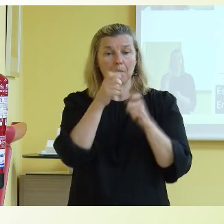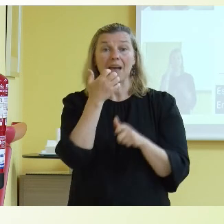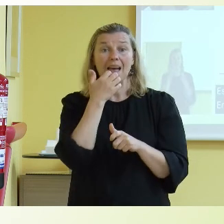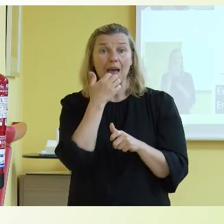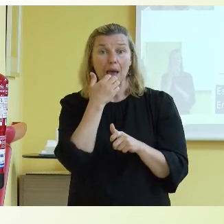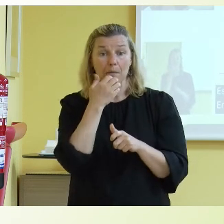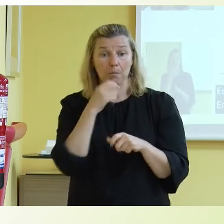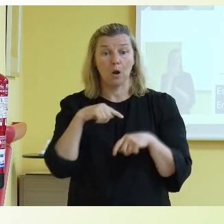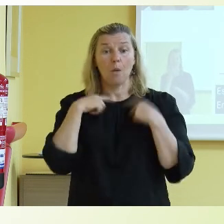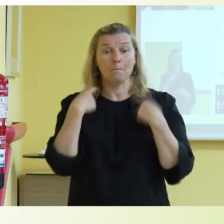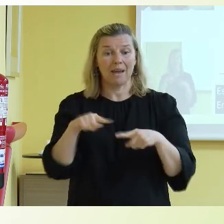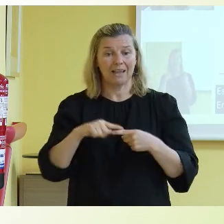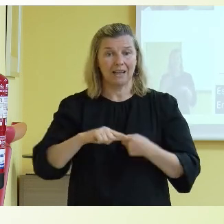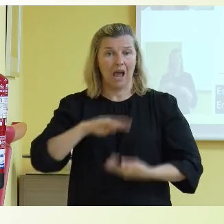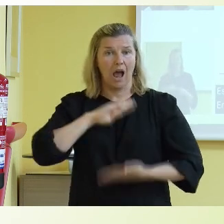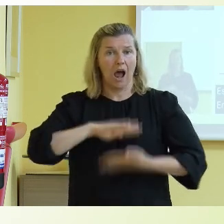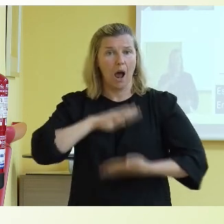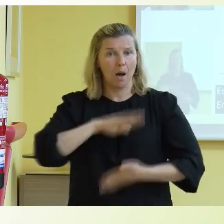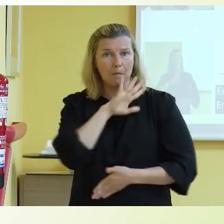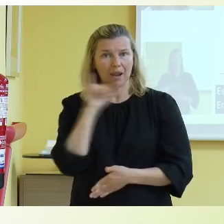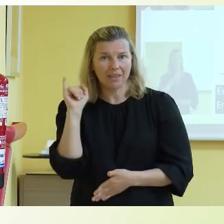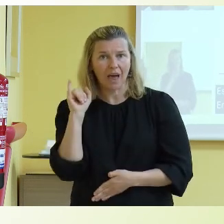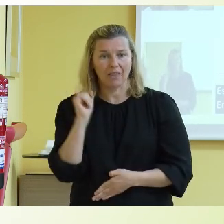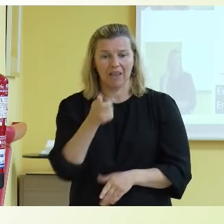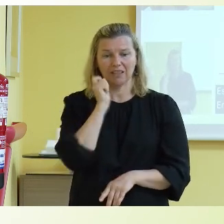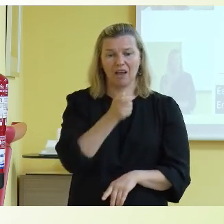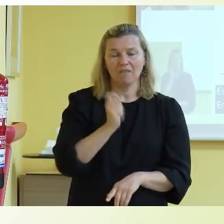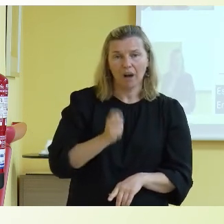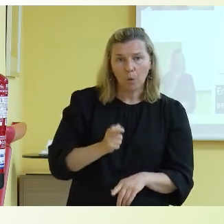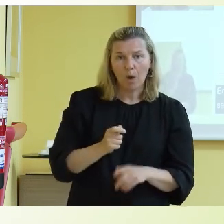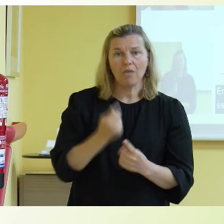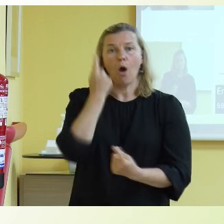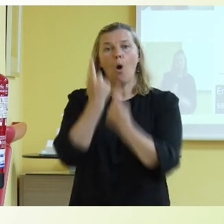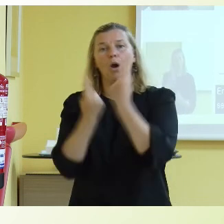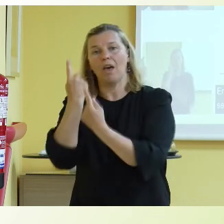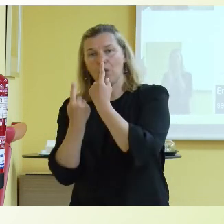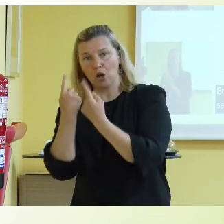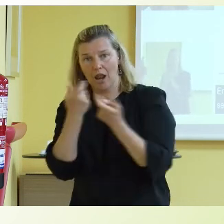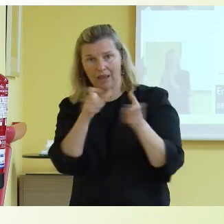de habilidades en función de la frecuencia, que aparecen las frecuentes y ocasionales.